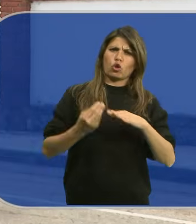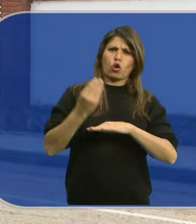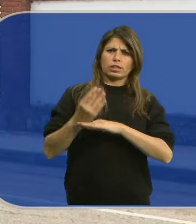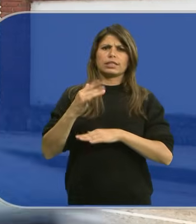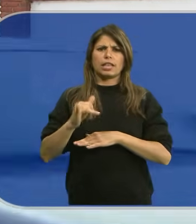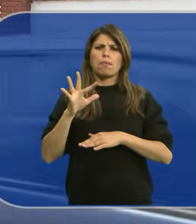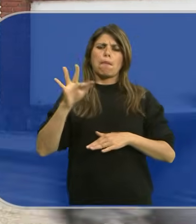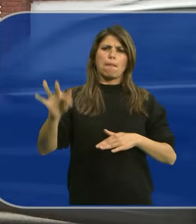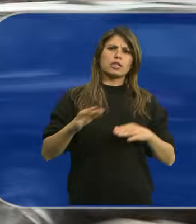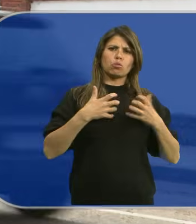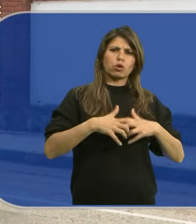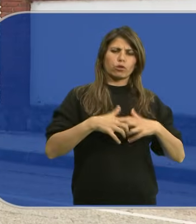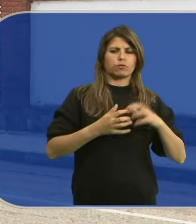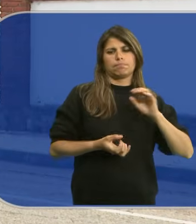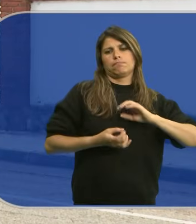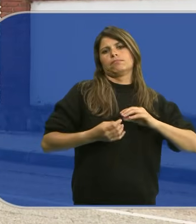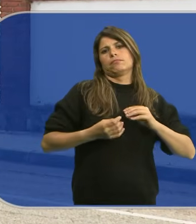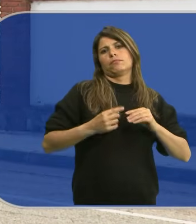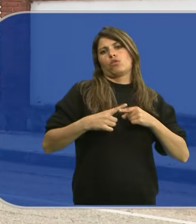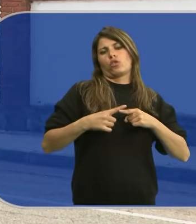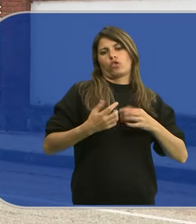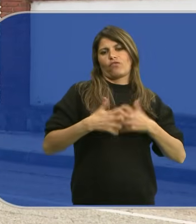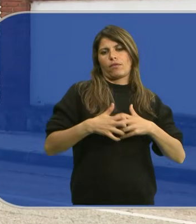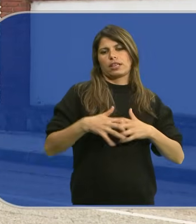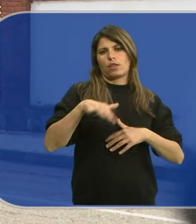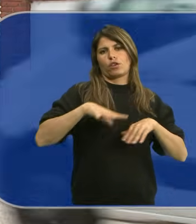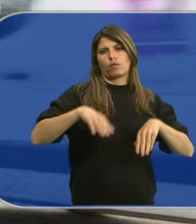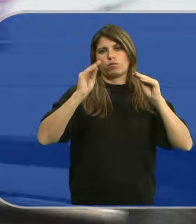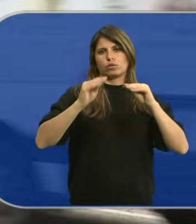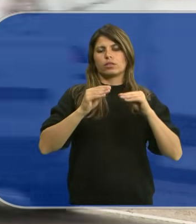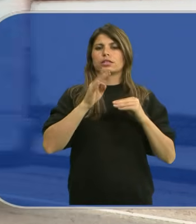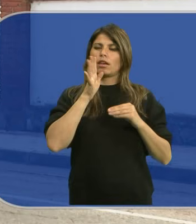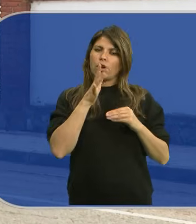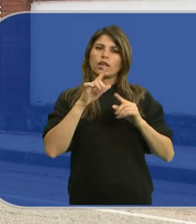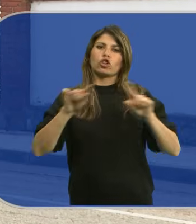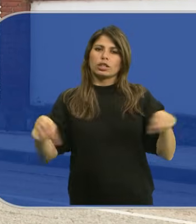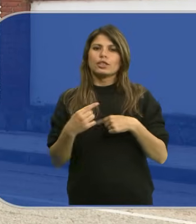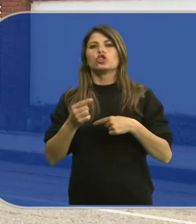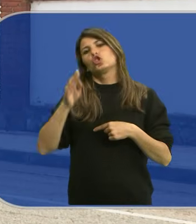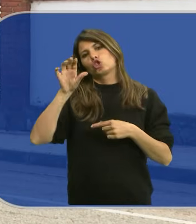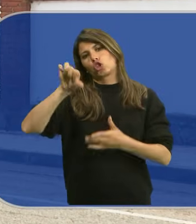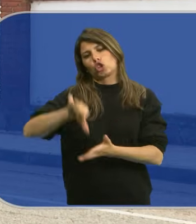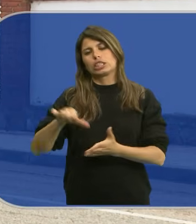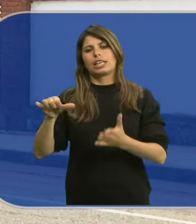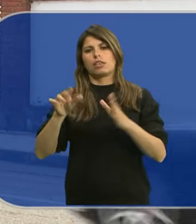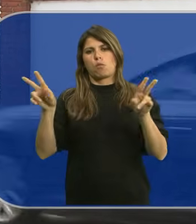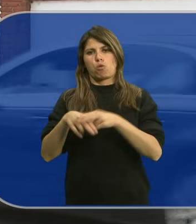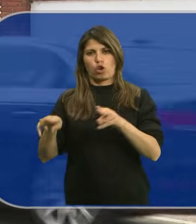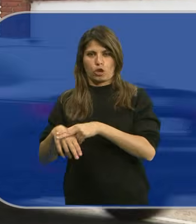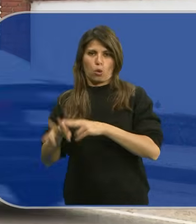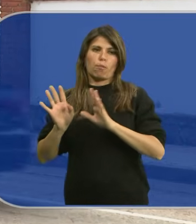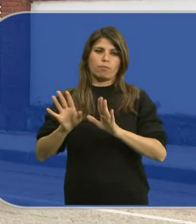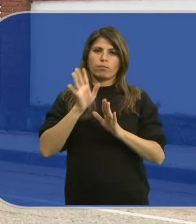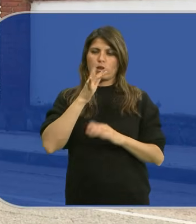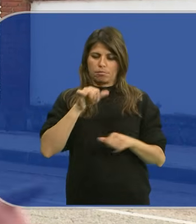esa munición fabricada en Burgos. Un proyecto que arrastraba algunas dudas tras el bloqueo a los contratos con Israel, pero que hace unos meses la ministra de